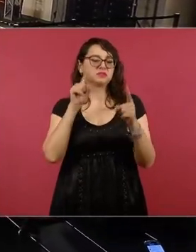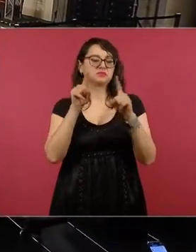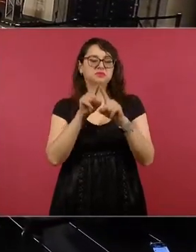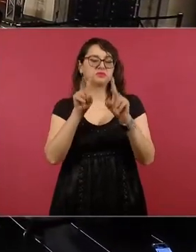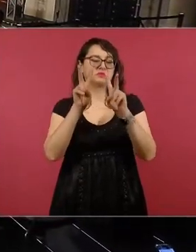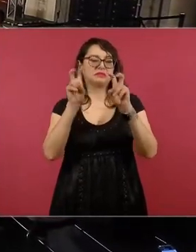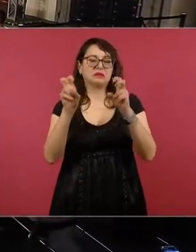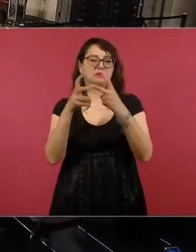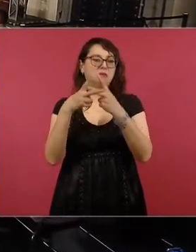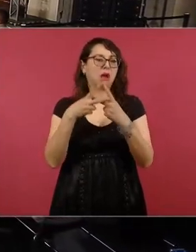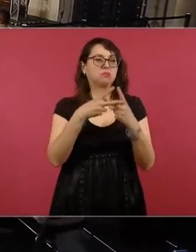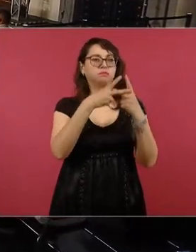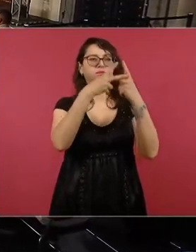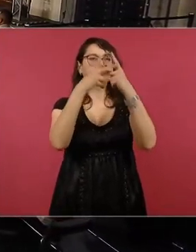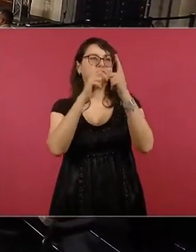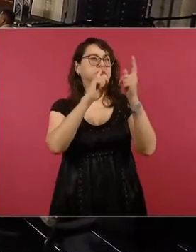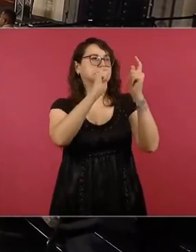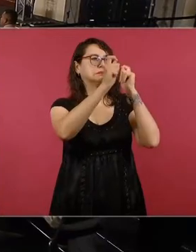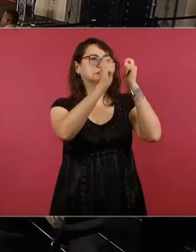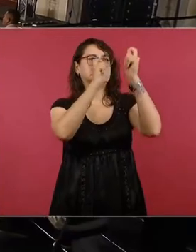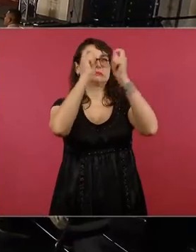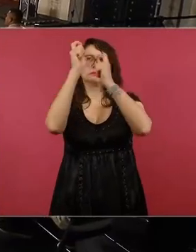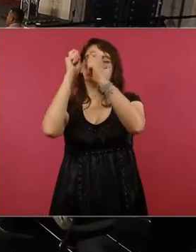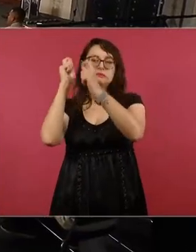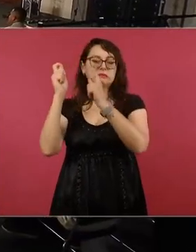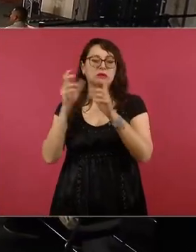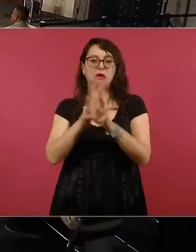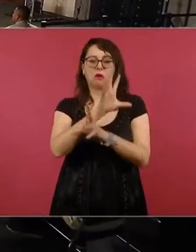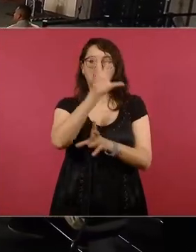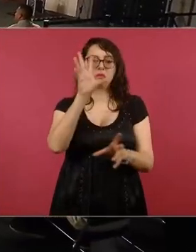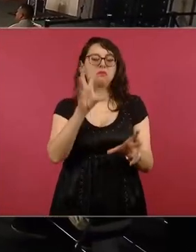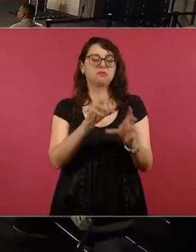astrofísica, es la especialidad.